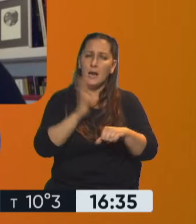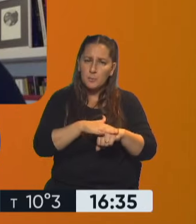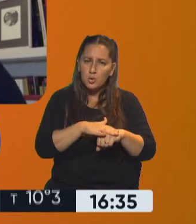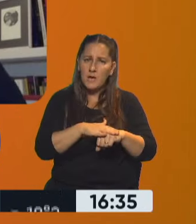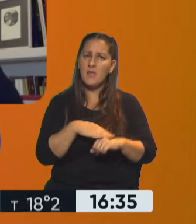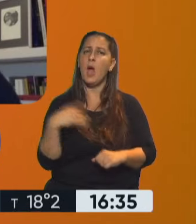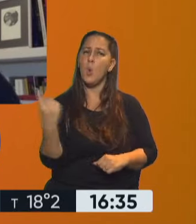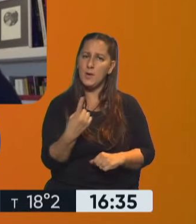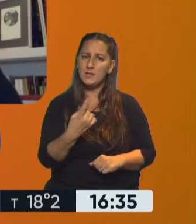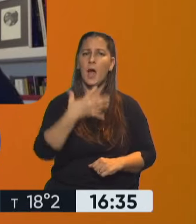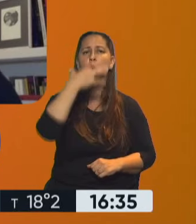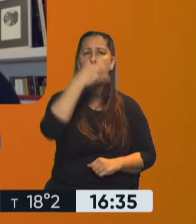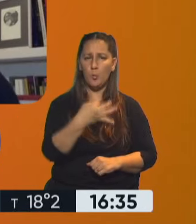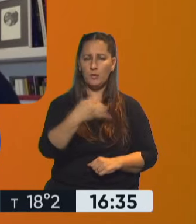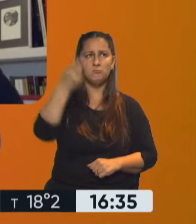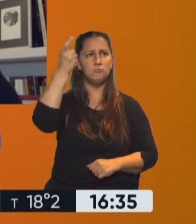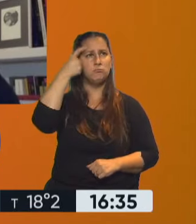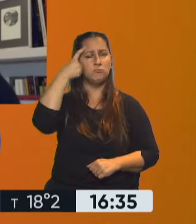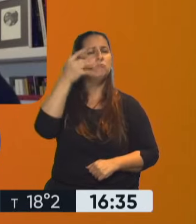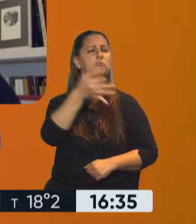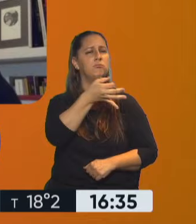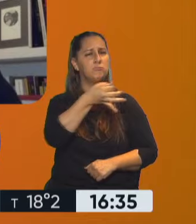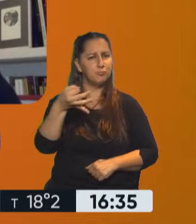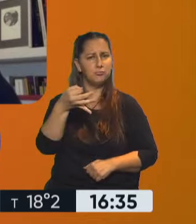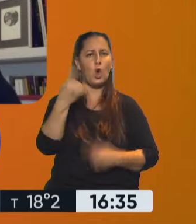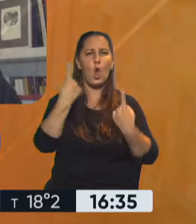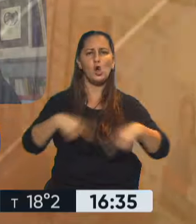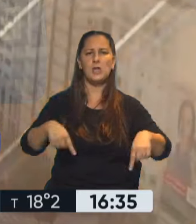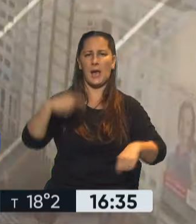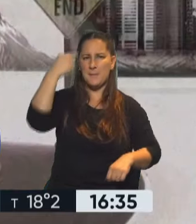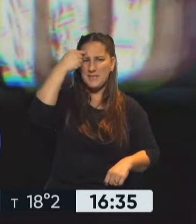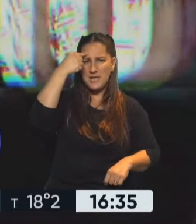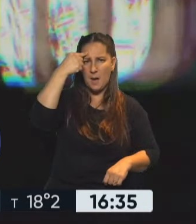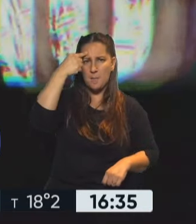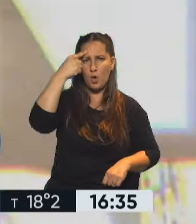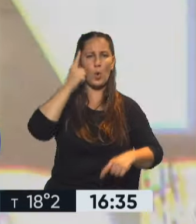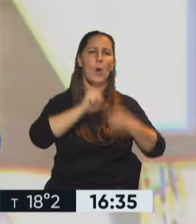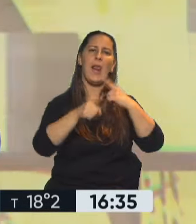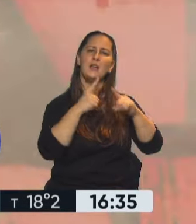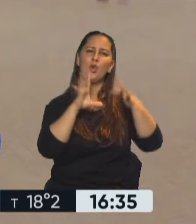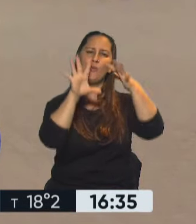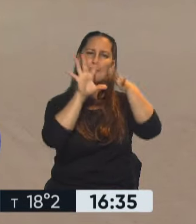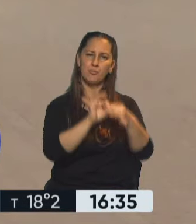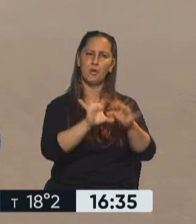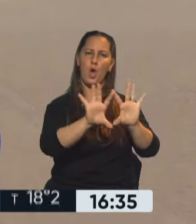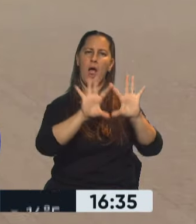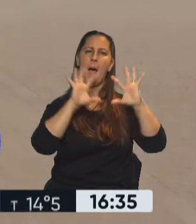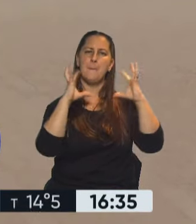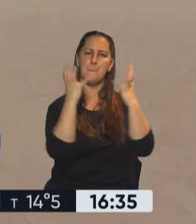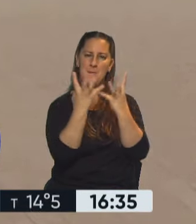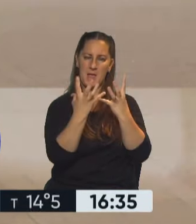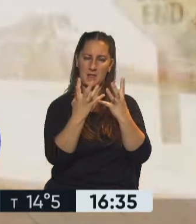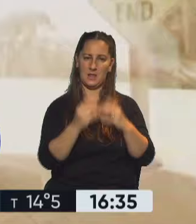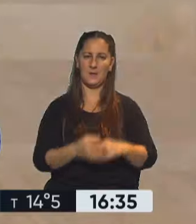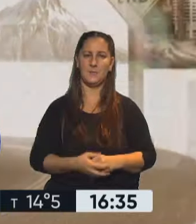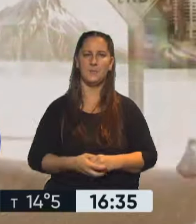responsabilidad y ser éticamente coherentes con lo que creemos que tiene que ser nuestra relación con el ambiente. Pero que la responsabilidad